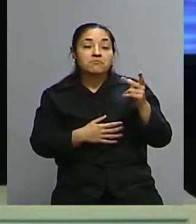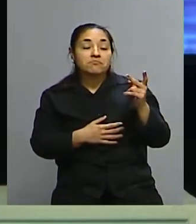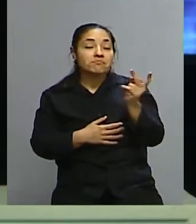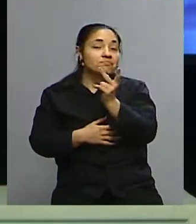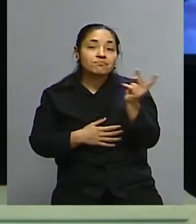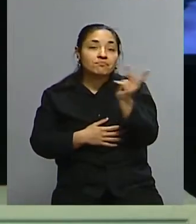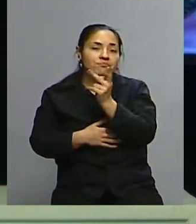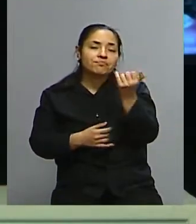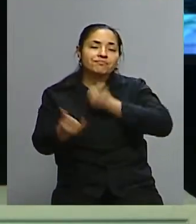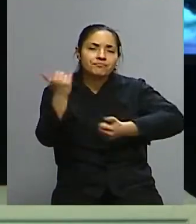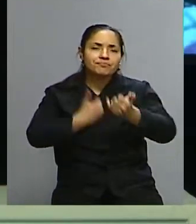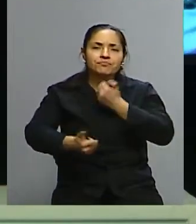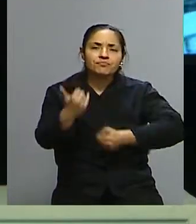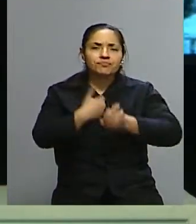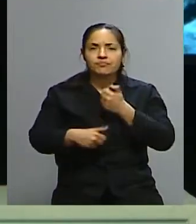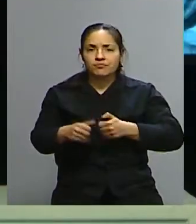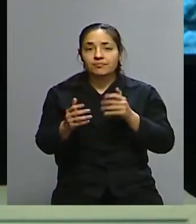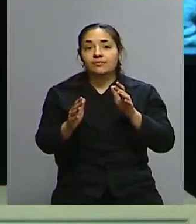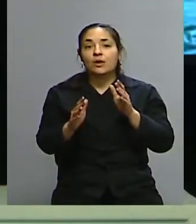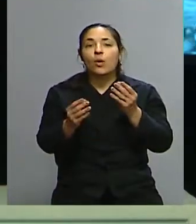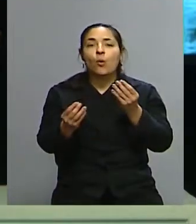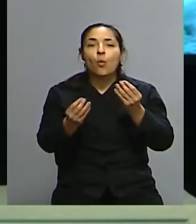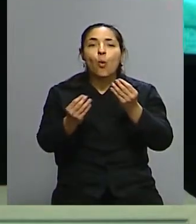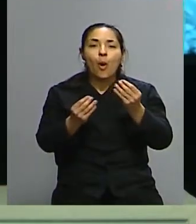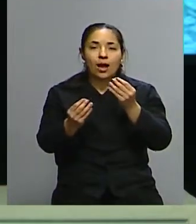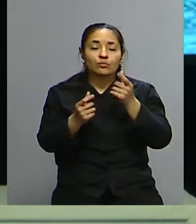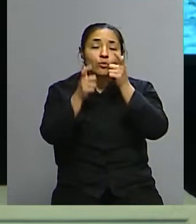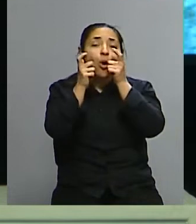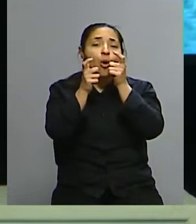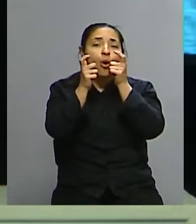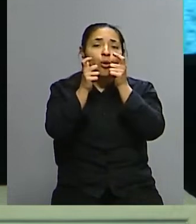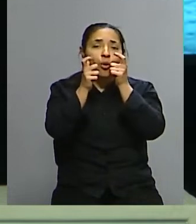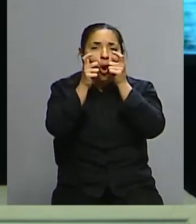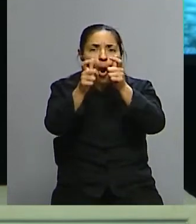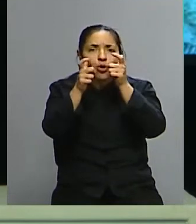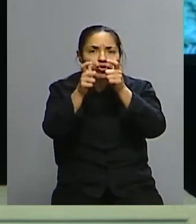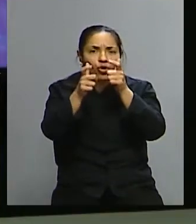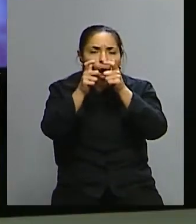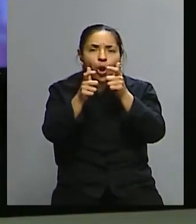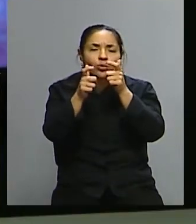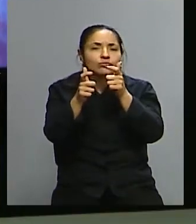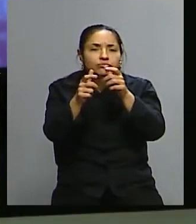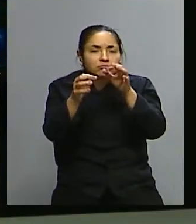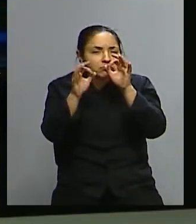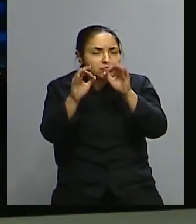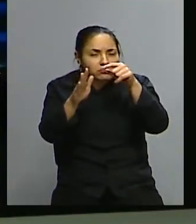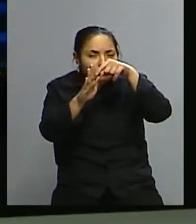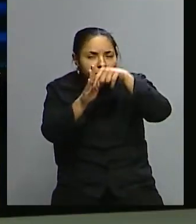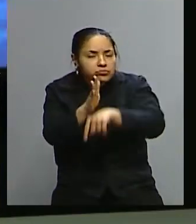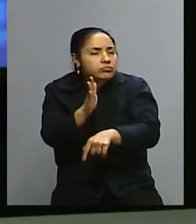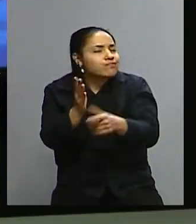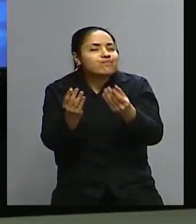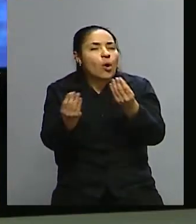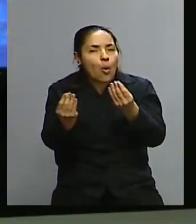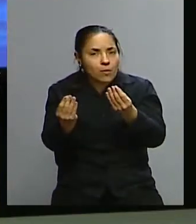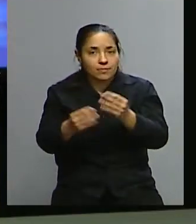que nos cuenten un poquito cuál es el alcance que tiene este control del que venimos hablando en el programa. Es una pregunta muy importante porque